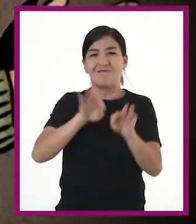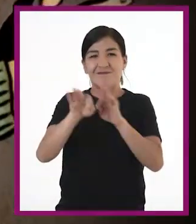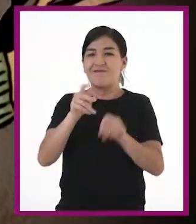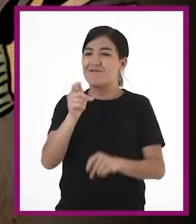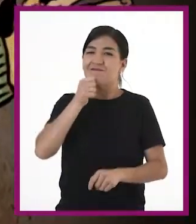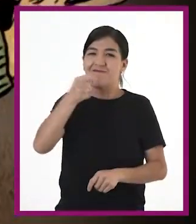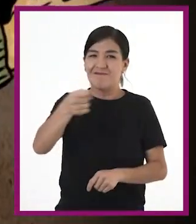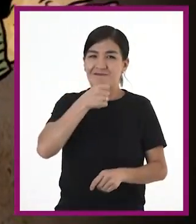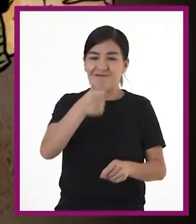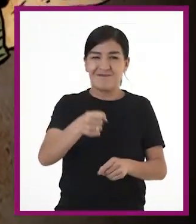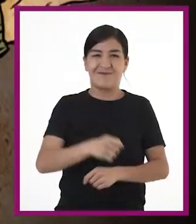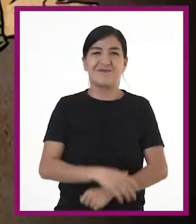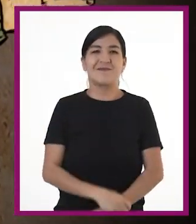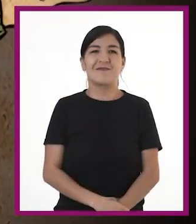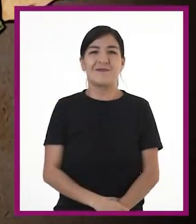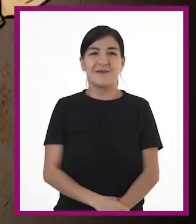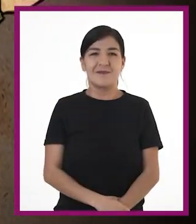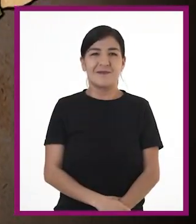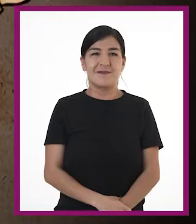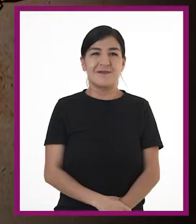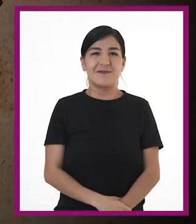el periodismo.